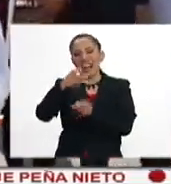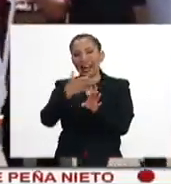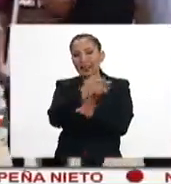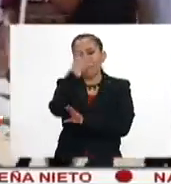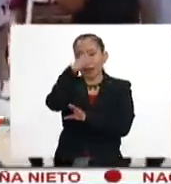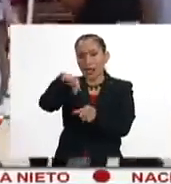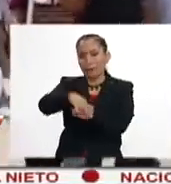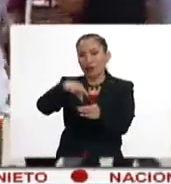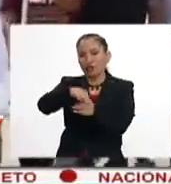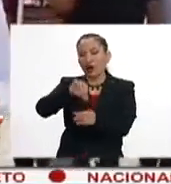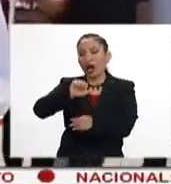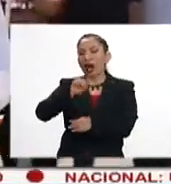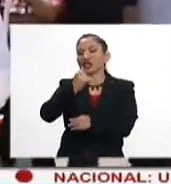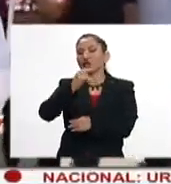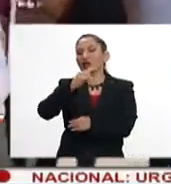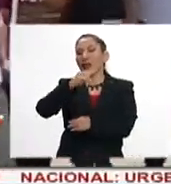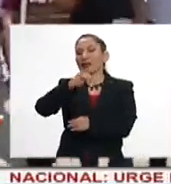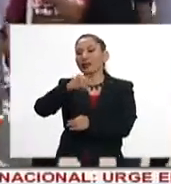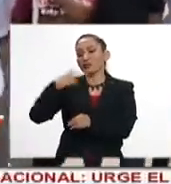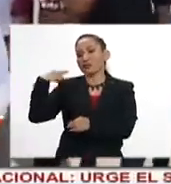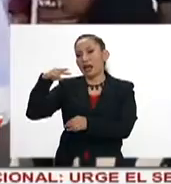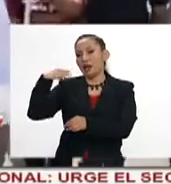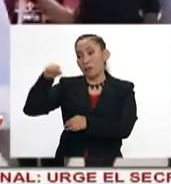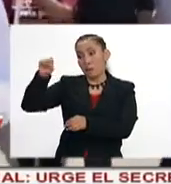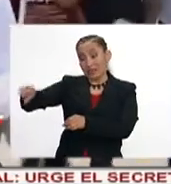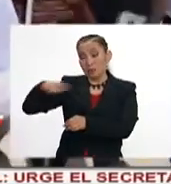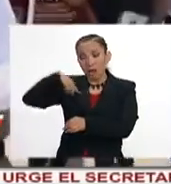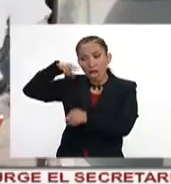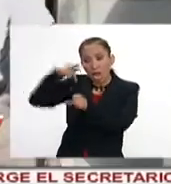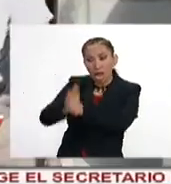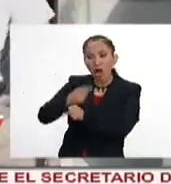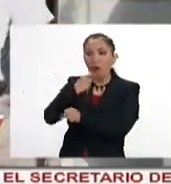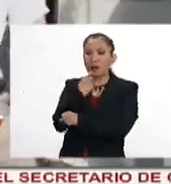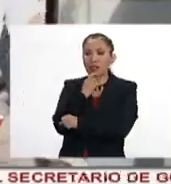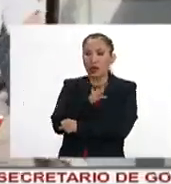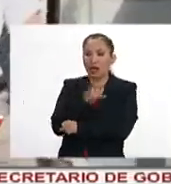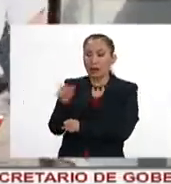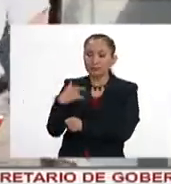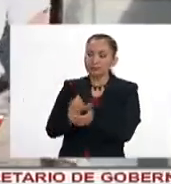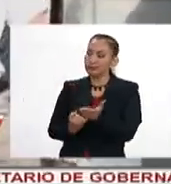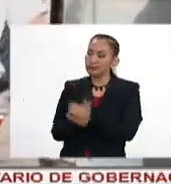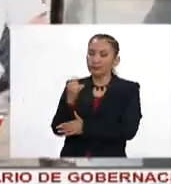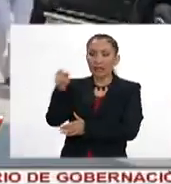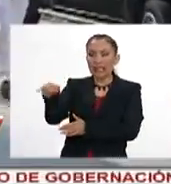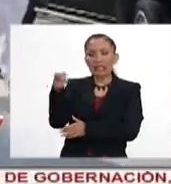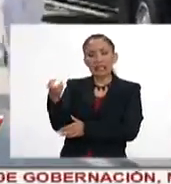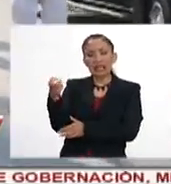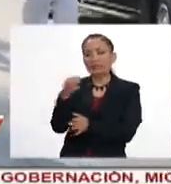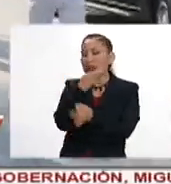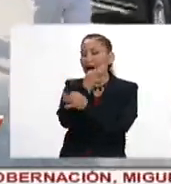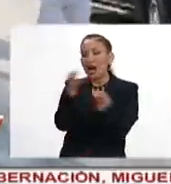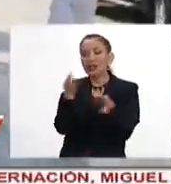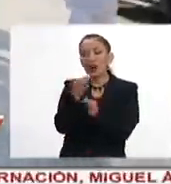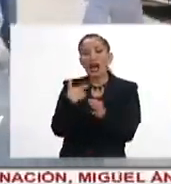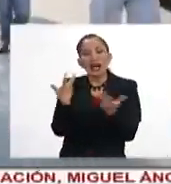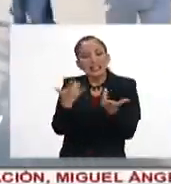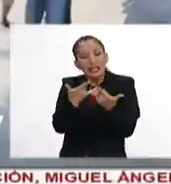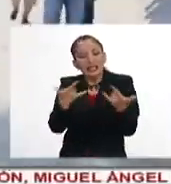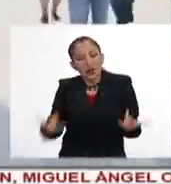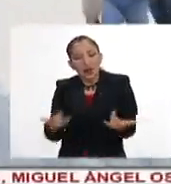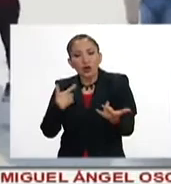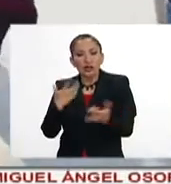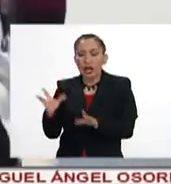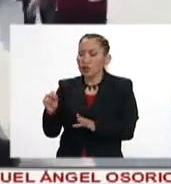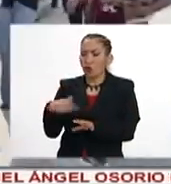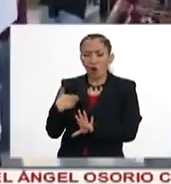difundidos para la elección de ayuntamientos en Veracruz, en los cuales aparece López Obrador. Se determinó que los promocionales Hagamos Historia y Espuma